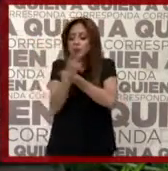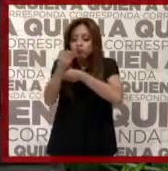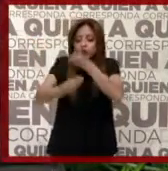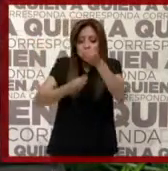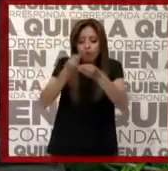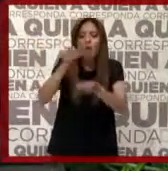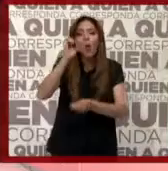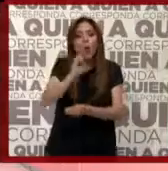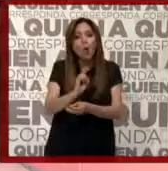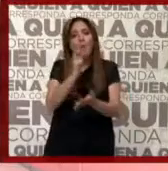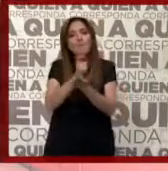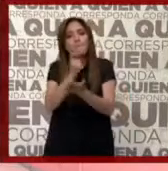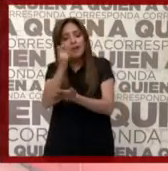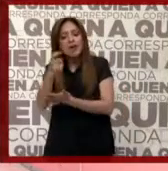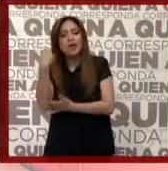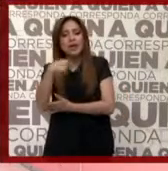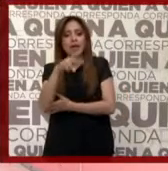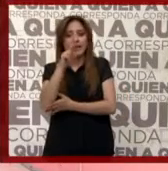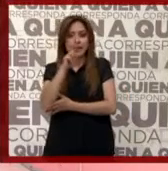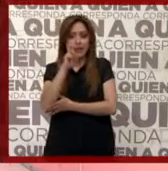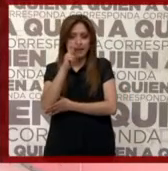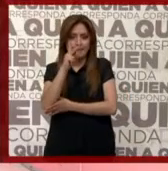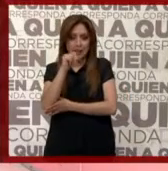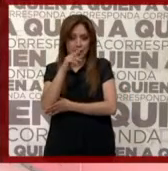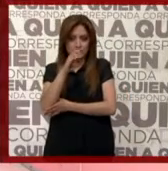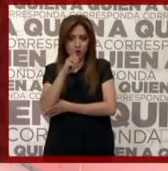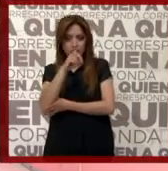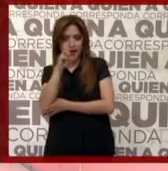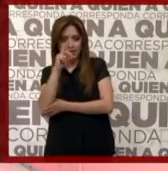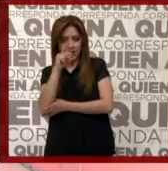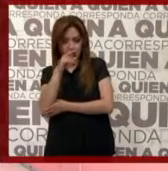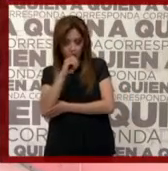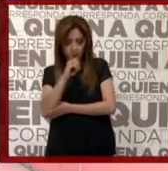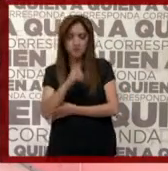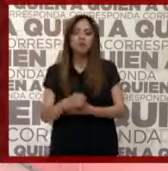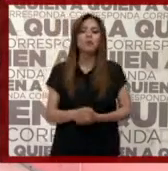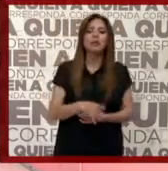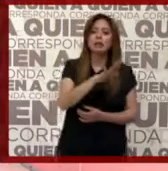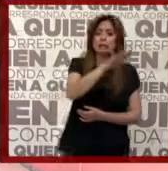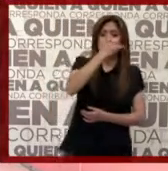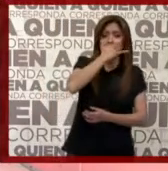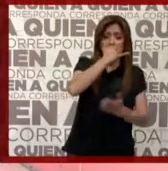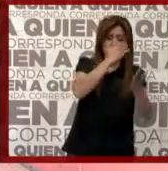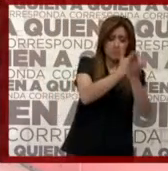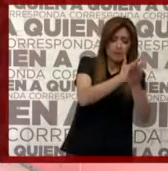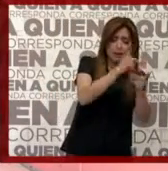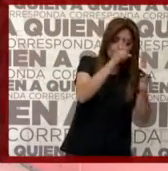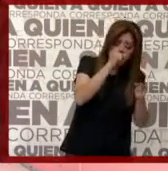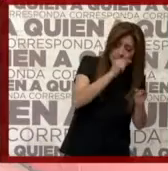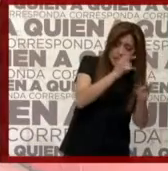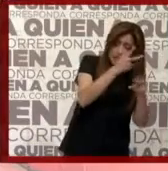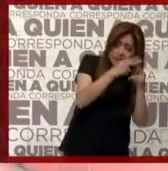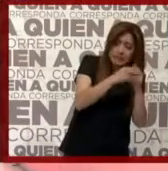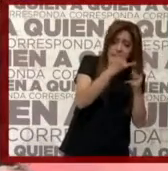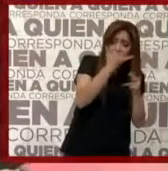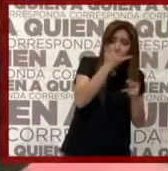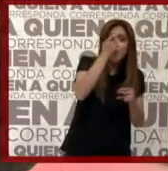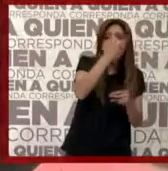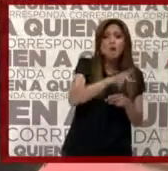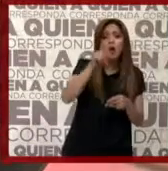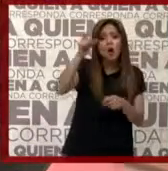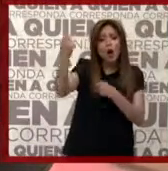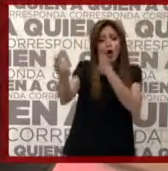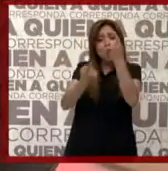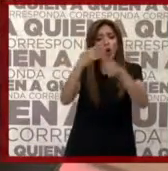la reparación del año permíteme decirle a los médicos a todo tu gremio y a muchos no son todos pero a muchos les falta